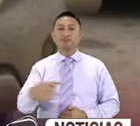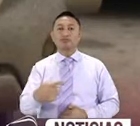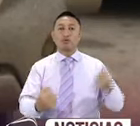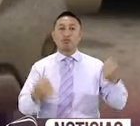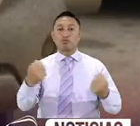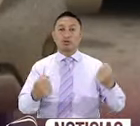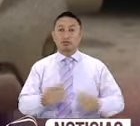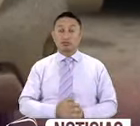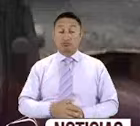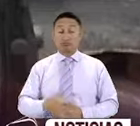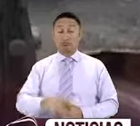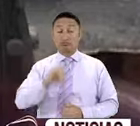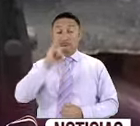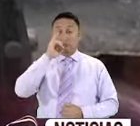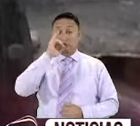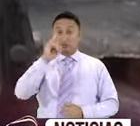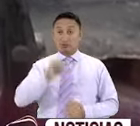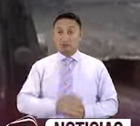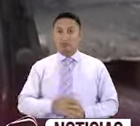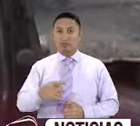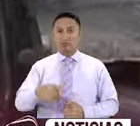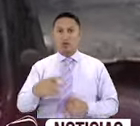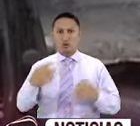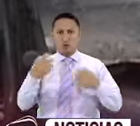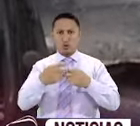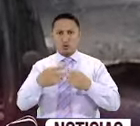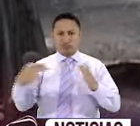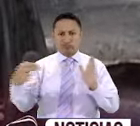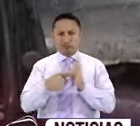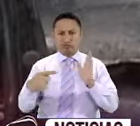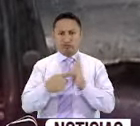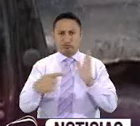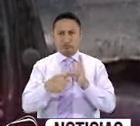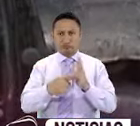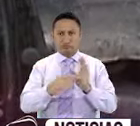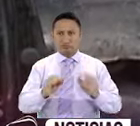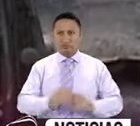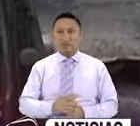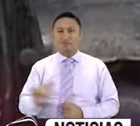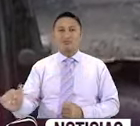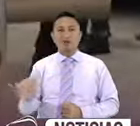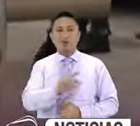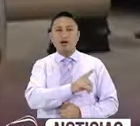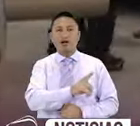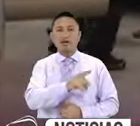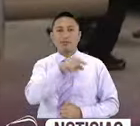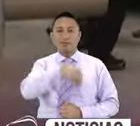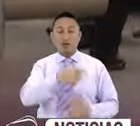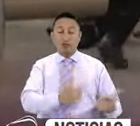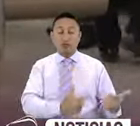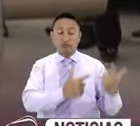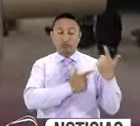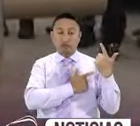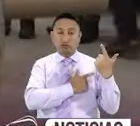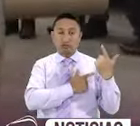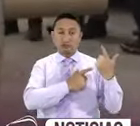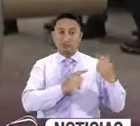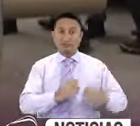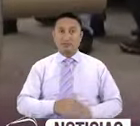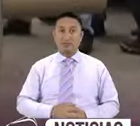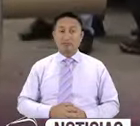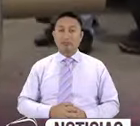gama que cuenta con blindaje y posee características similares a las unidades que utilizan las